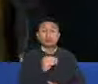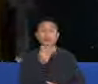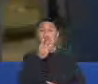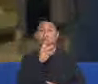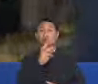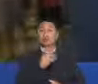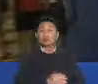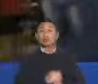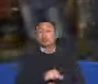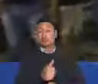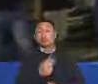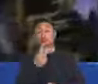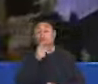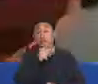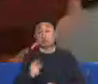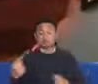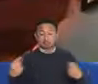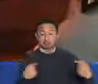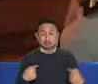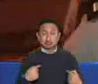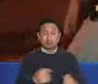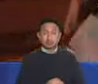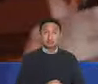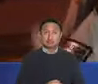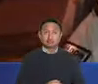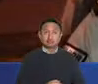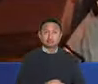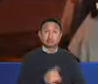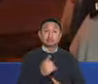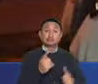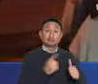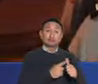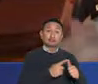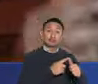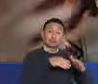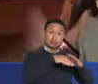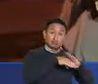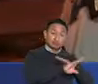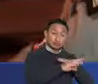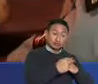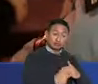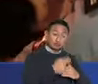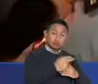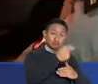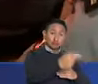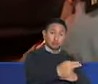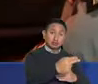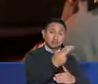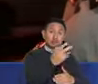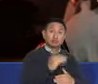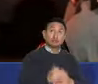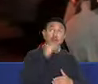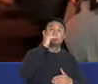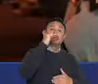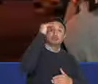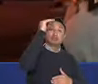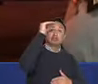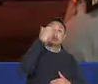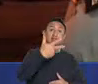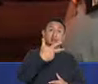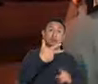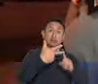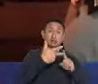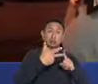a otros 2 militantes heridos. Ingresan una primera puerta, luego una segunda puerta en el segundo piso y en el tercer